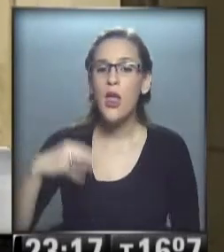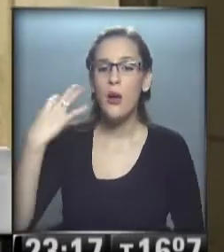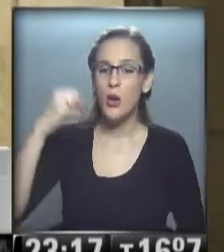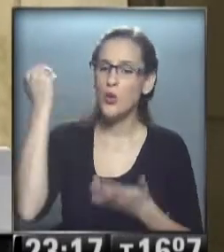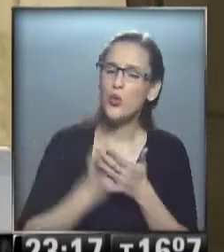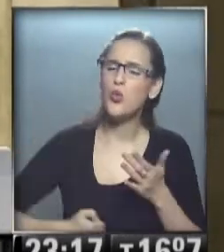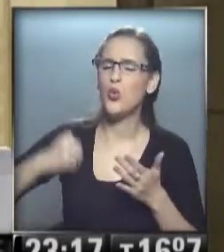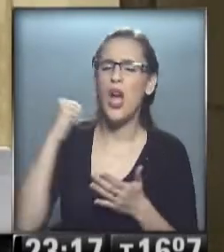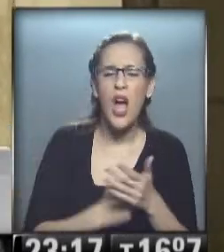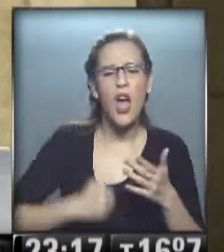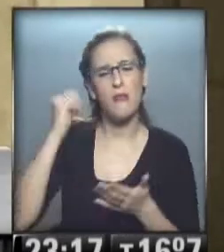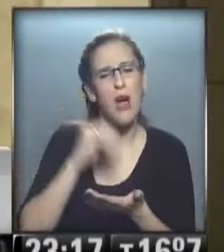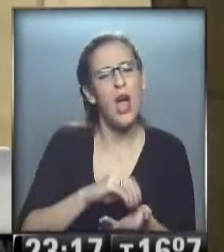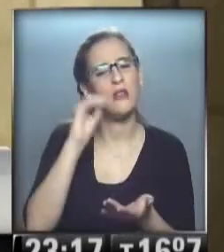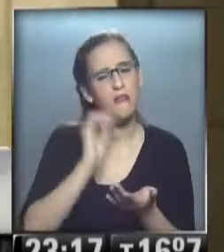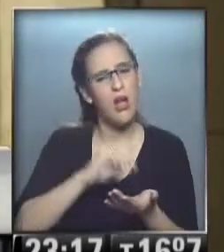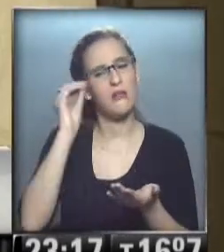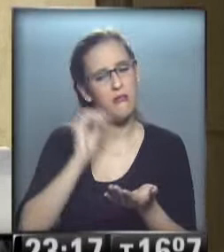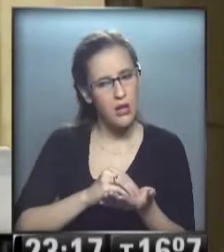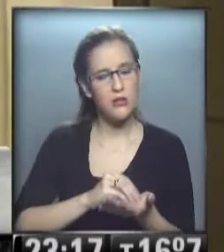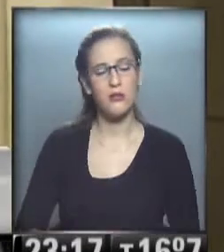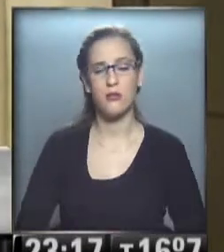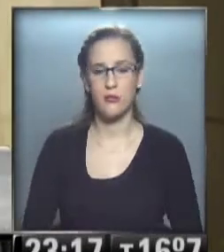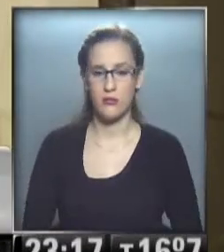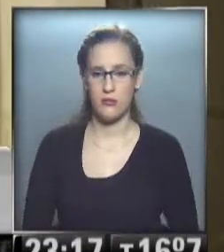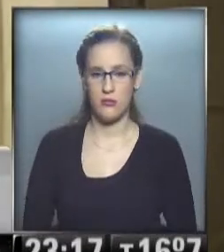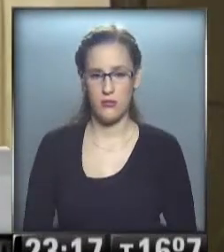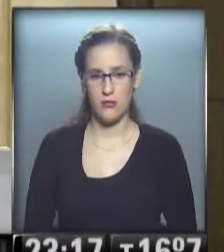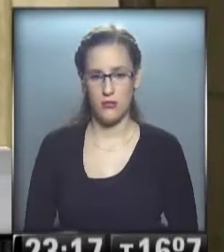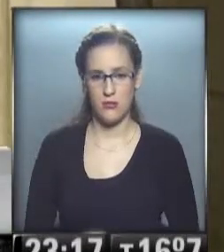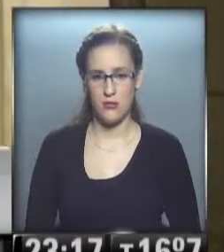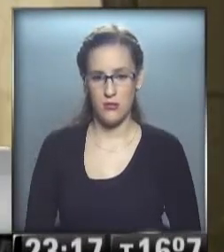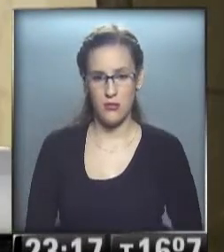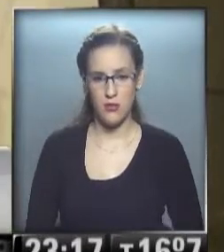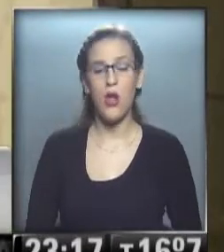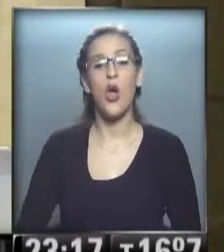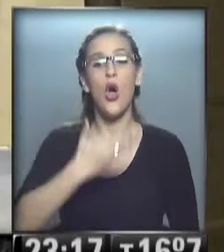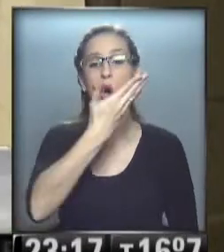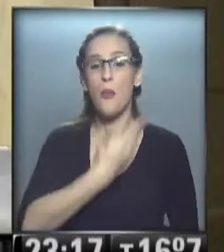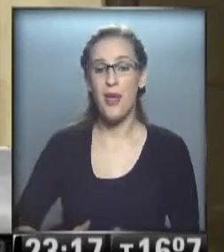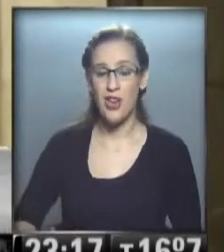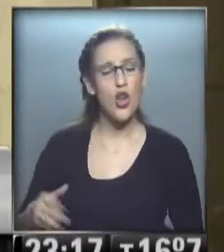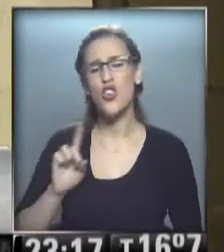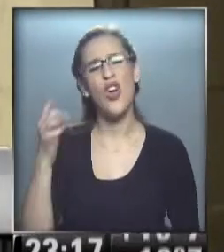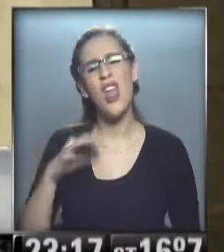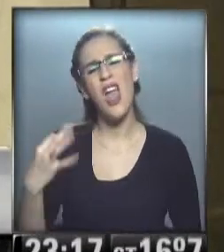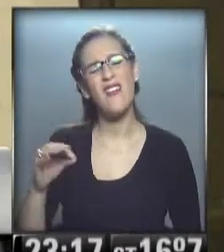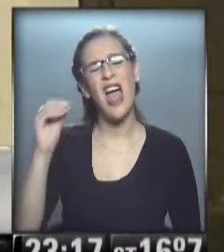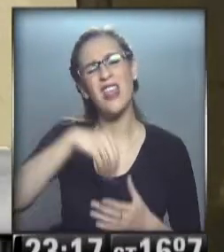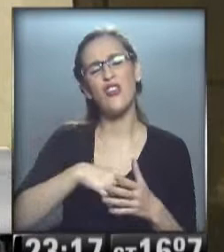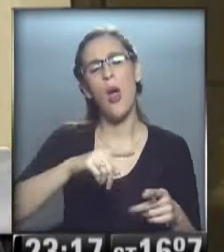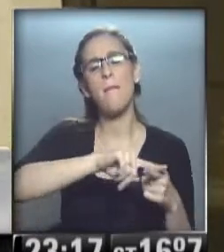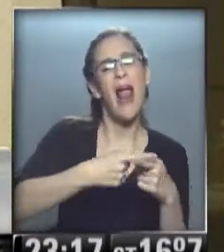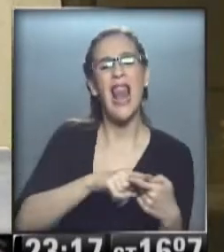fuertes. And we must fight against very strong interests. Los gobiernos no tienen que participar en pleitos privados. Governments, pero acá hay